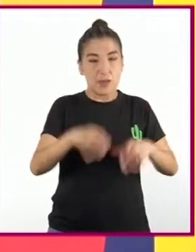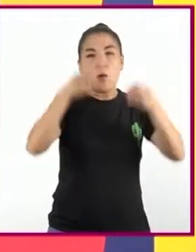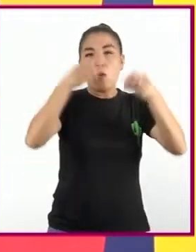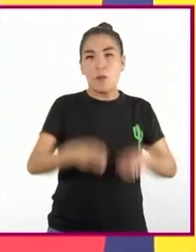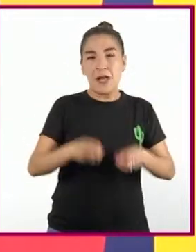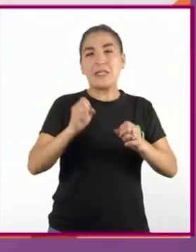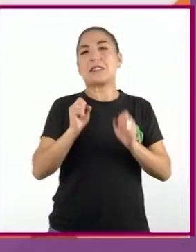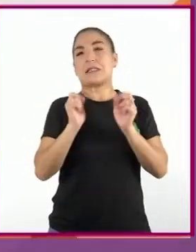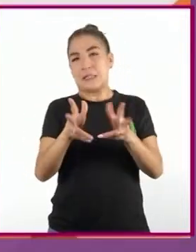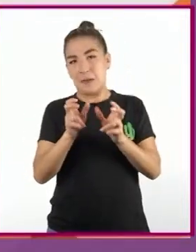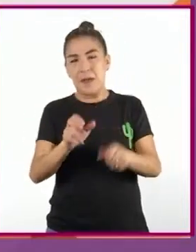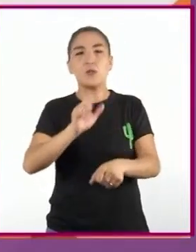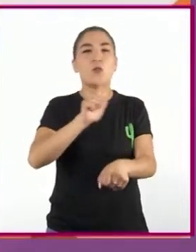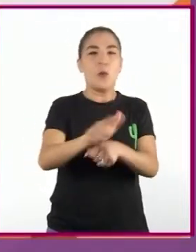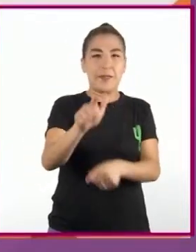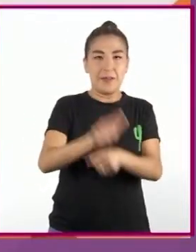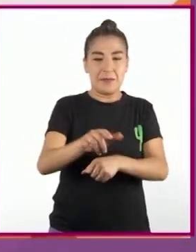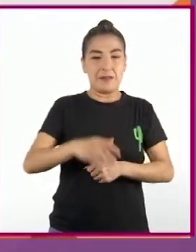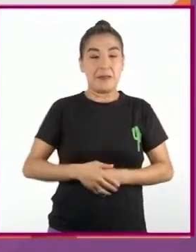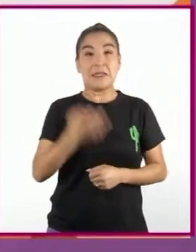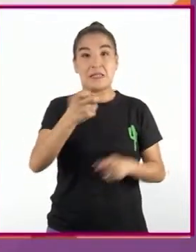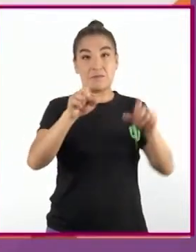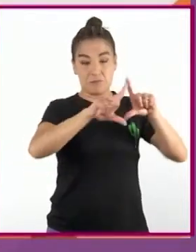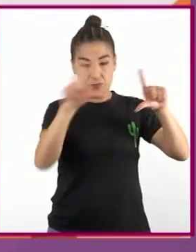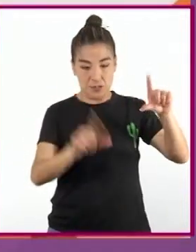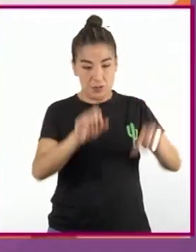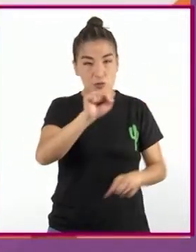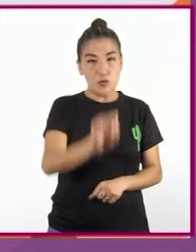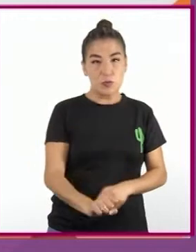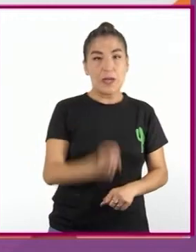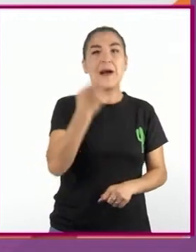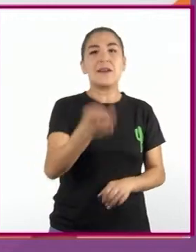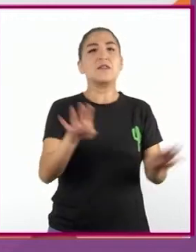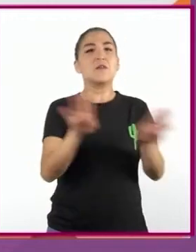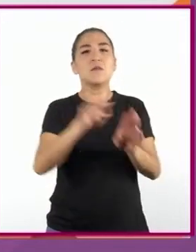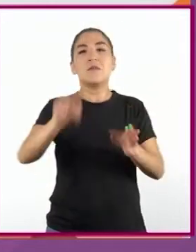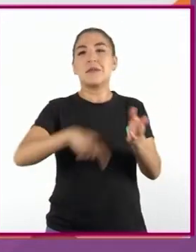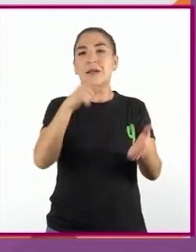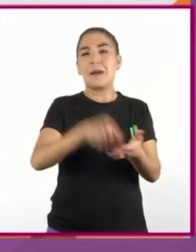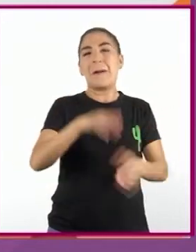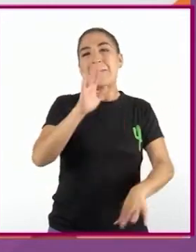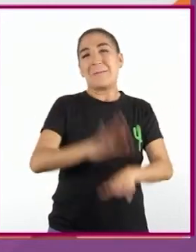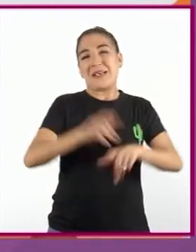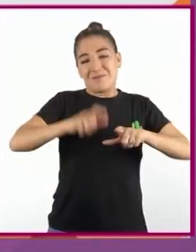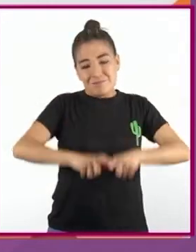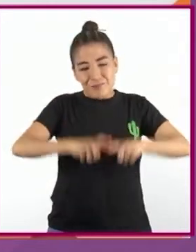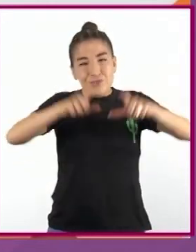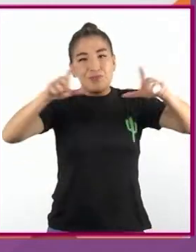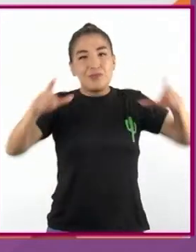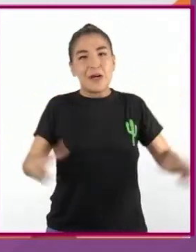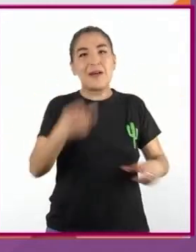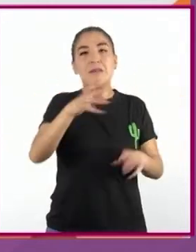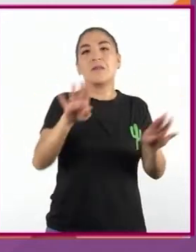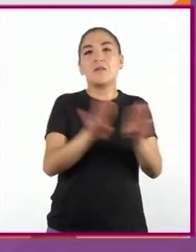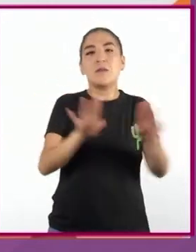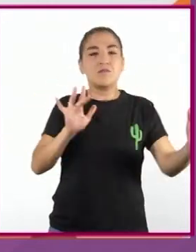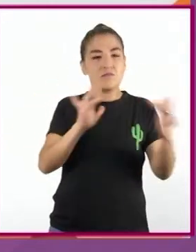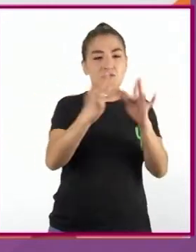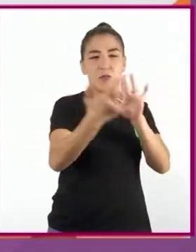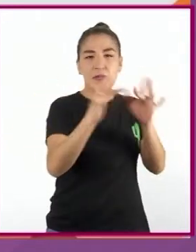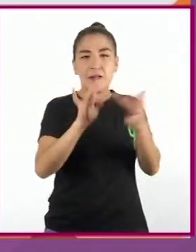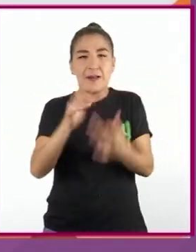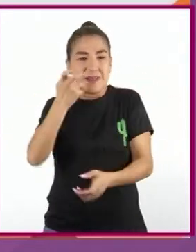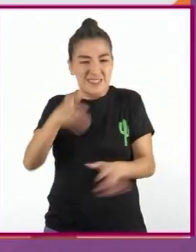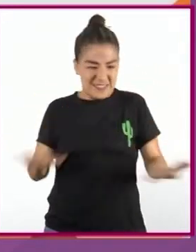Chiapas y Guatemala. Mesoamérica se convierte entonces en un enorme crisol donde entran en contacto y se